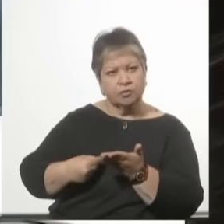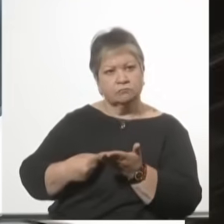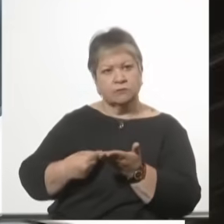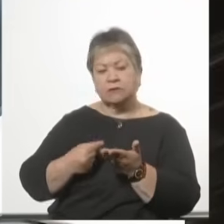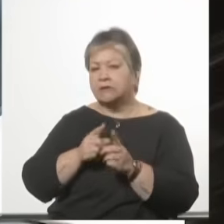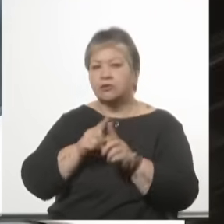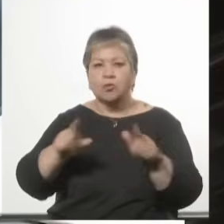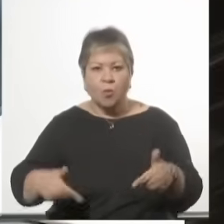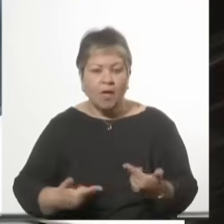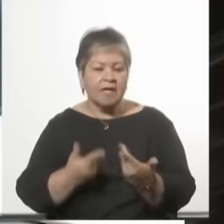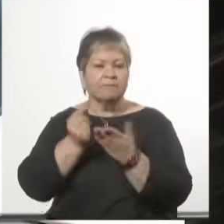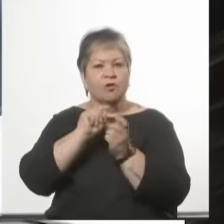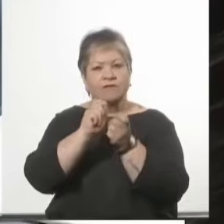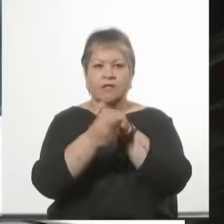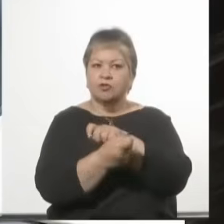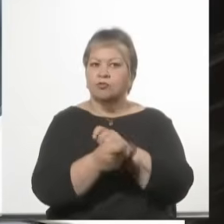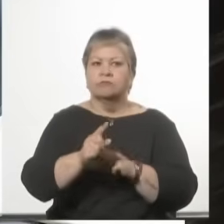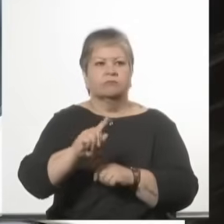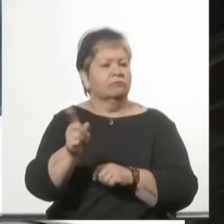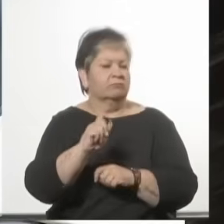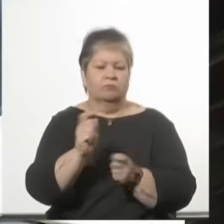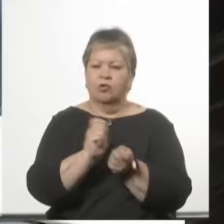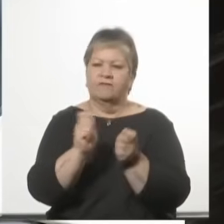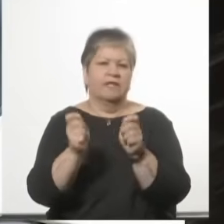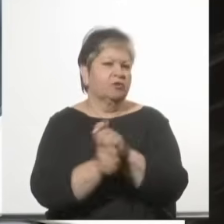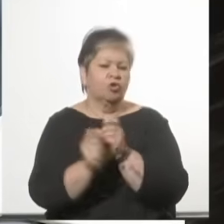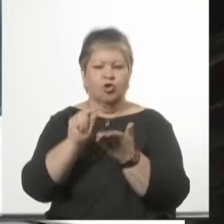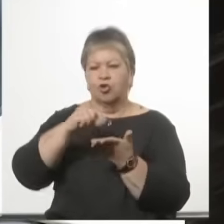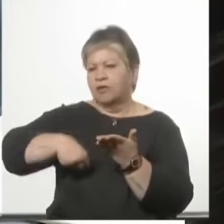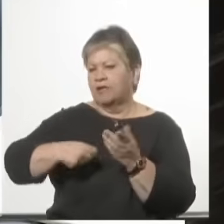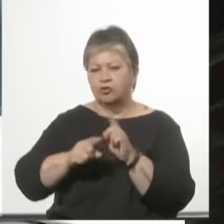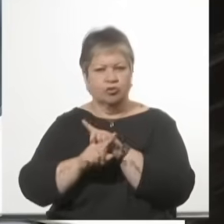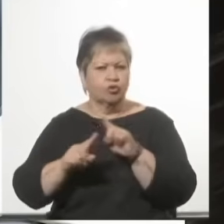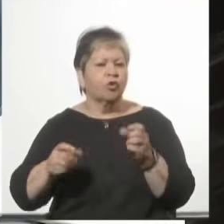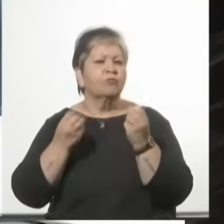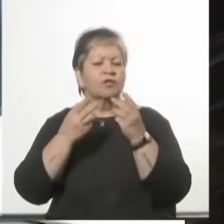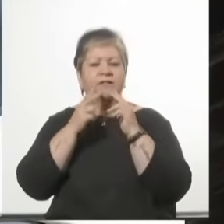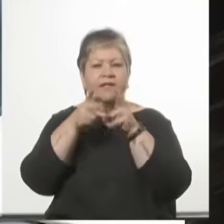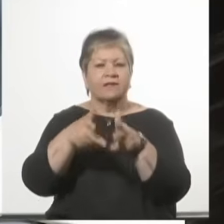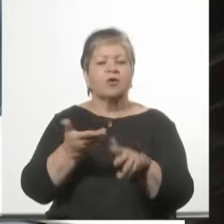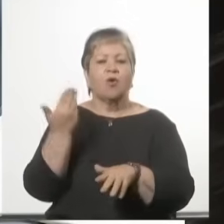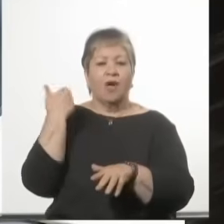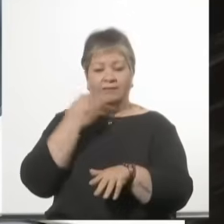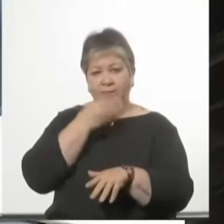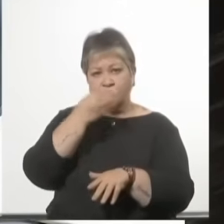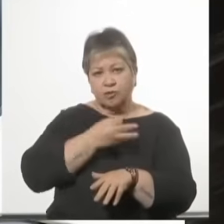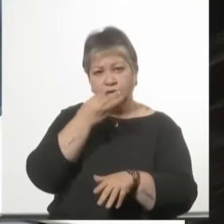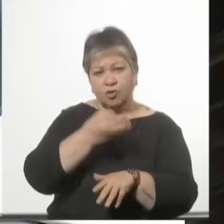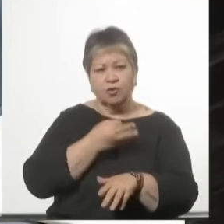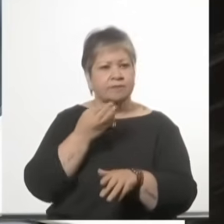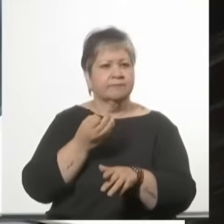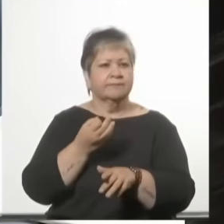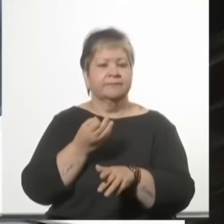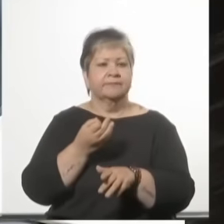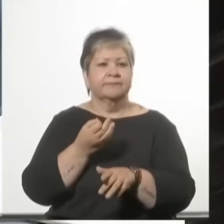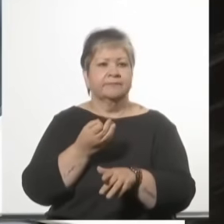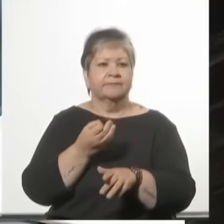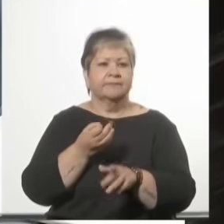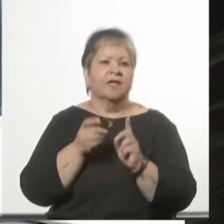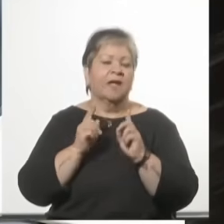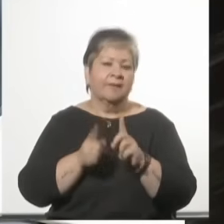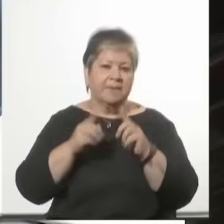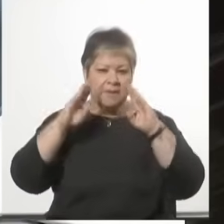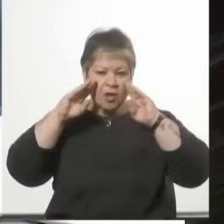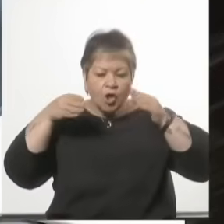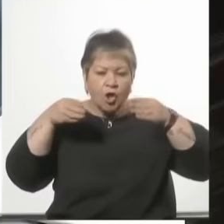se presentaron aún. No se han presentado modificaciones al contrato, ya que, como se mencionó en la exposición, las mismas están